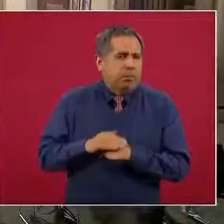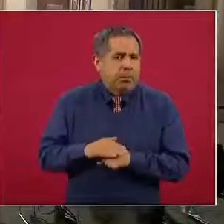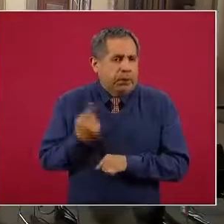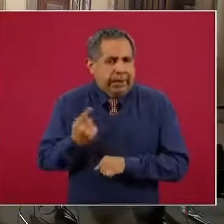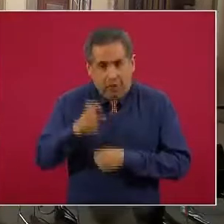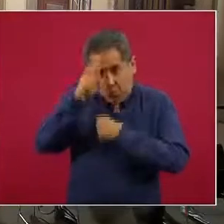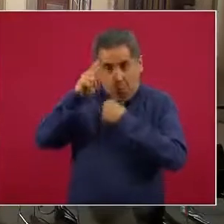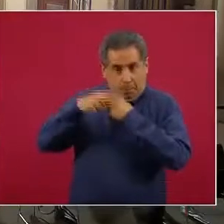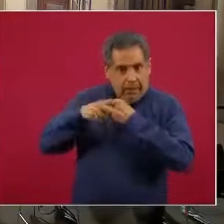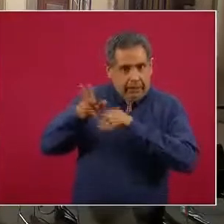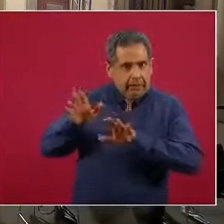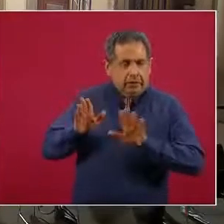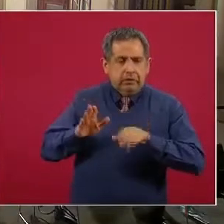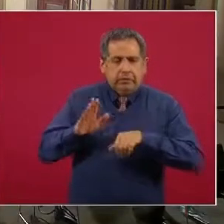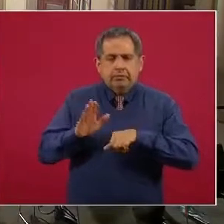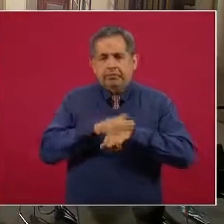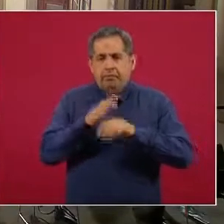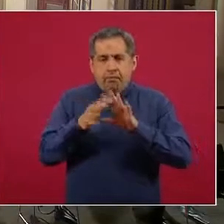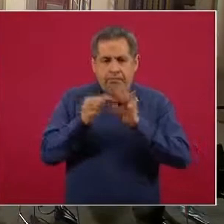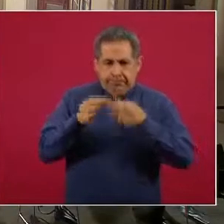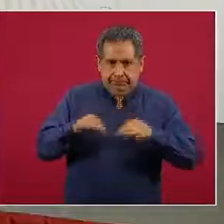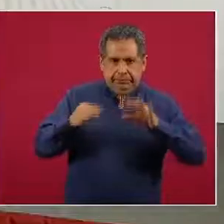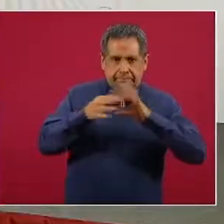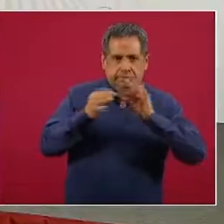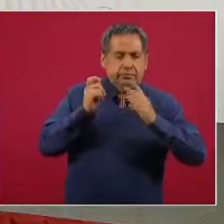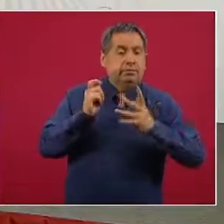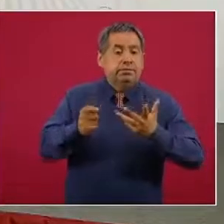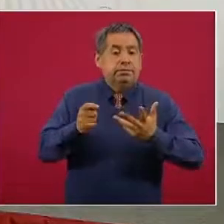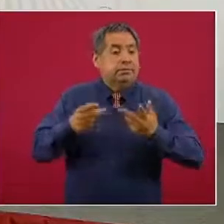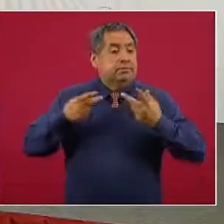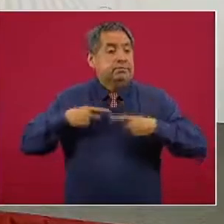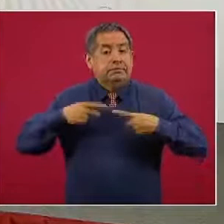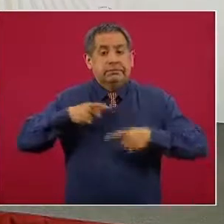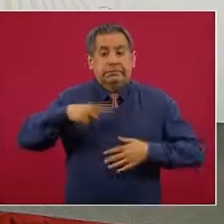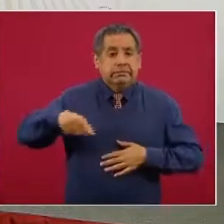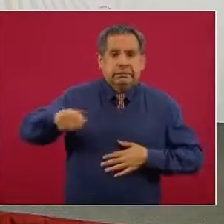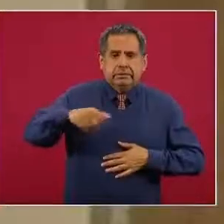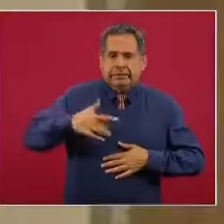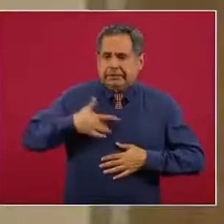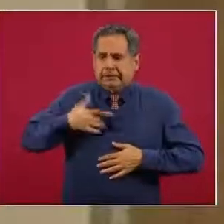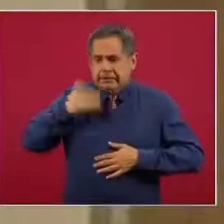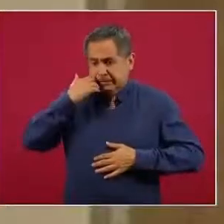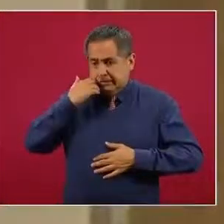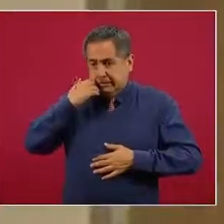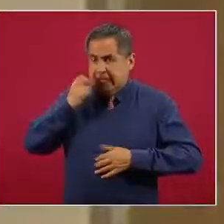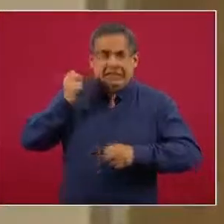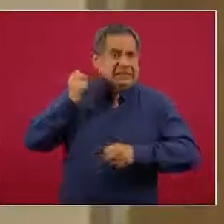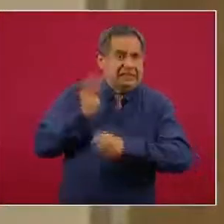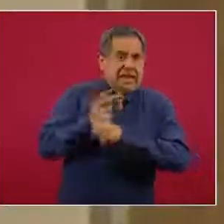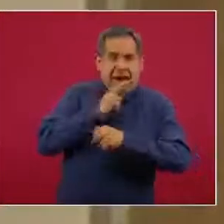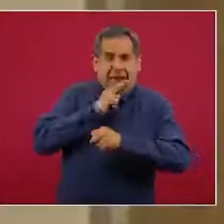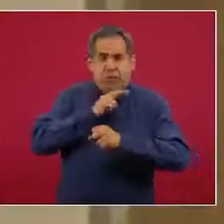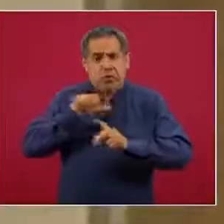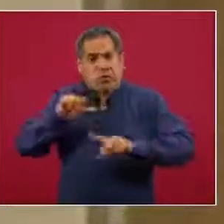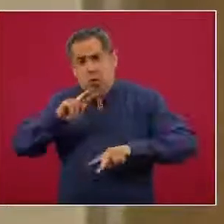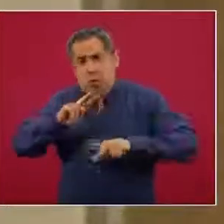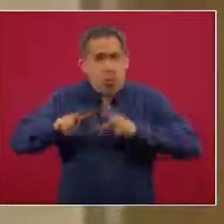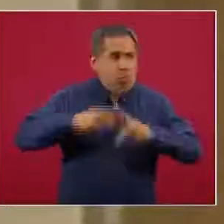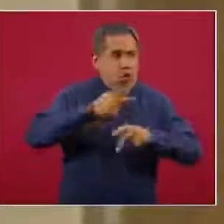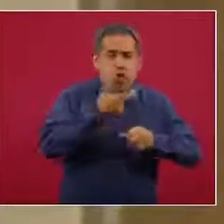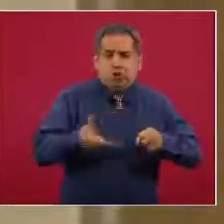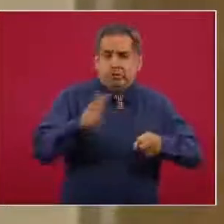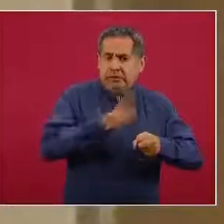pero entre otras de importancia está que las personas acuden más tempranamente a la atención médica